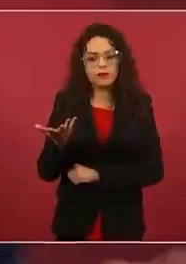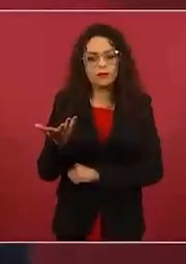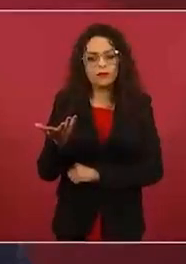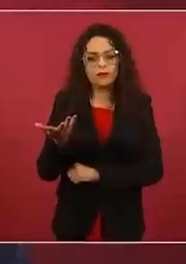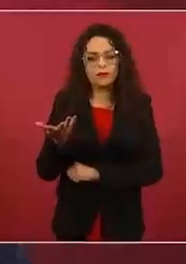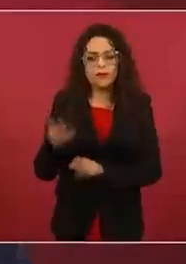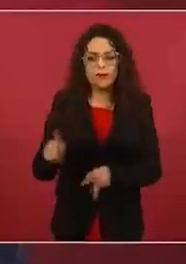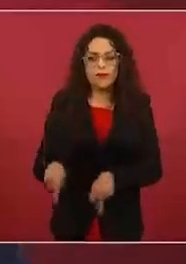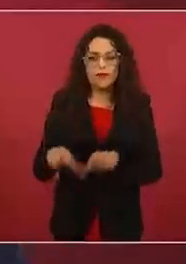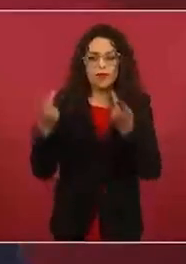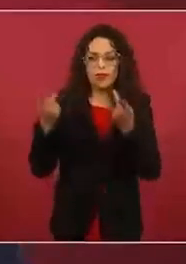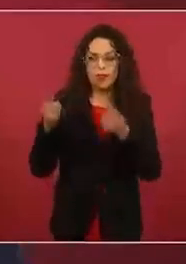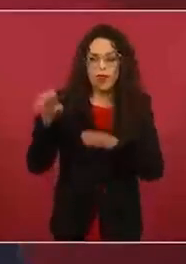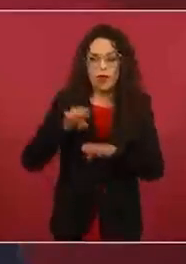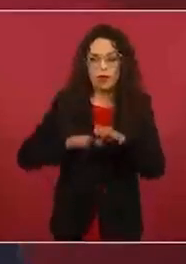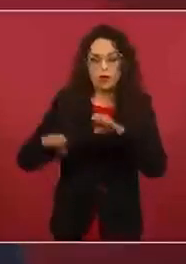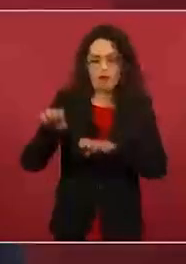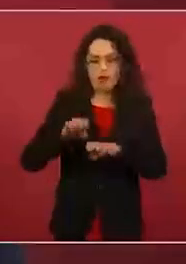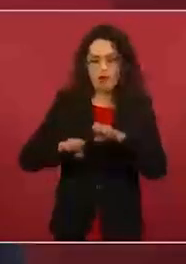en el desarrollo